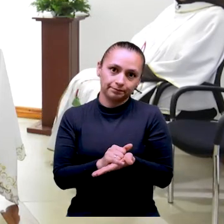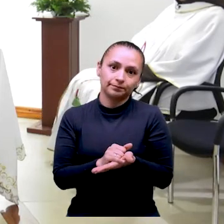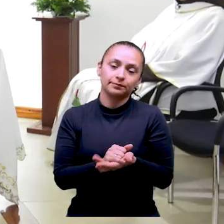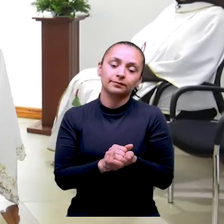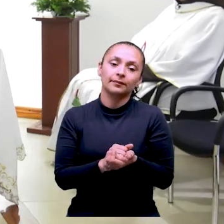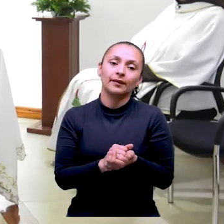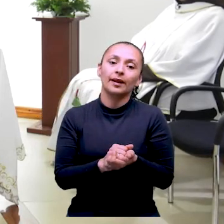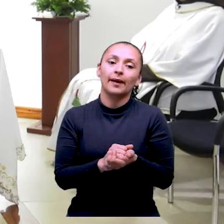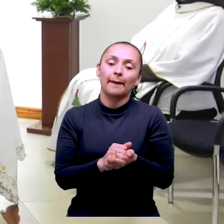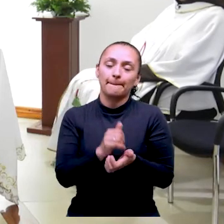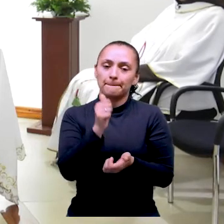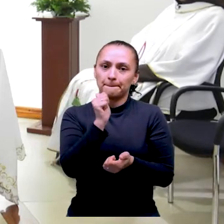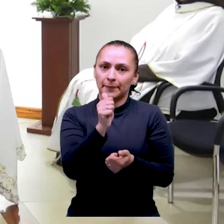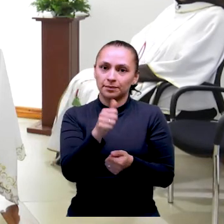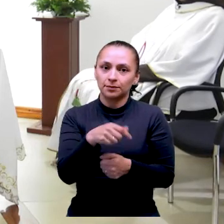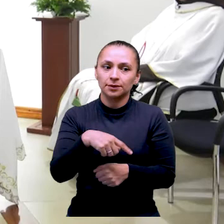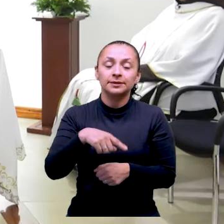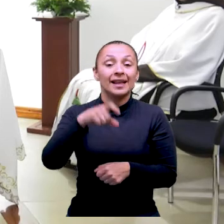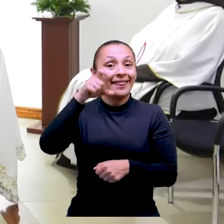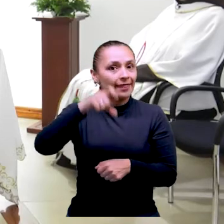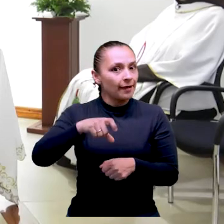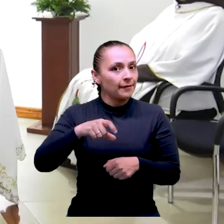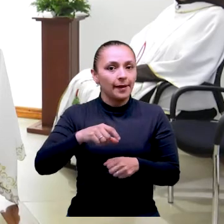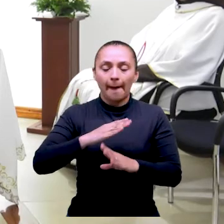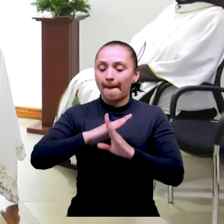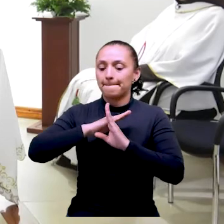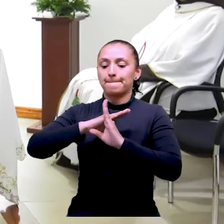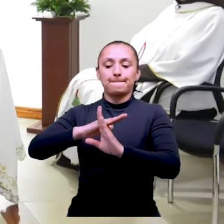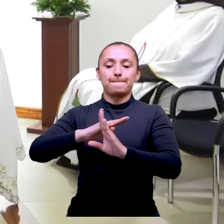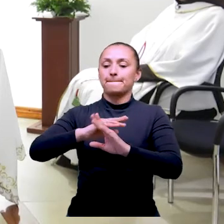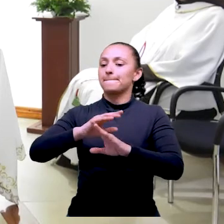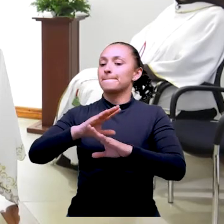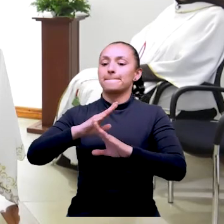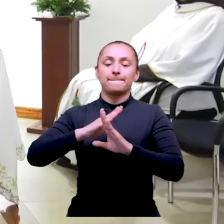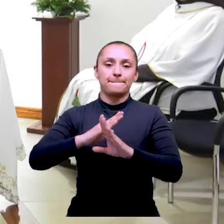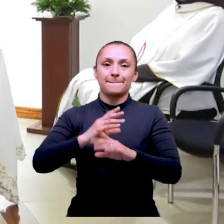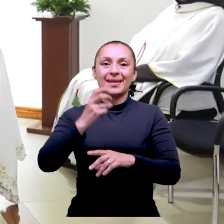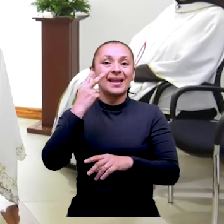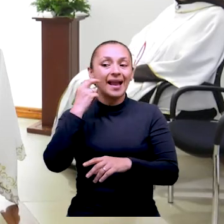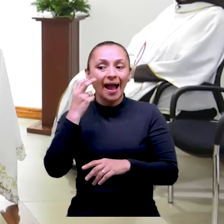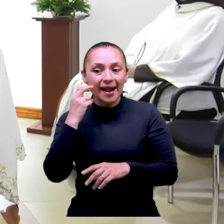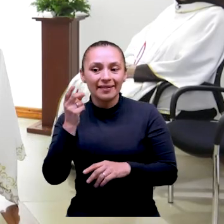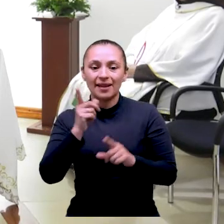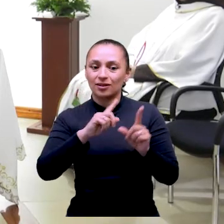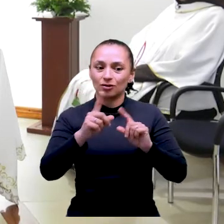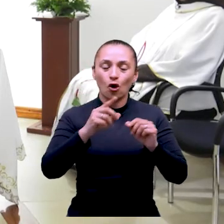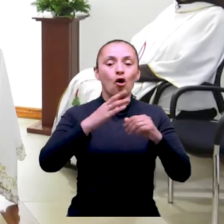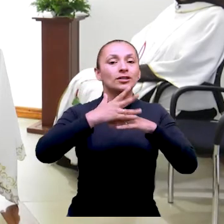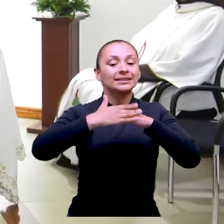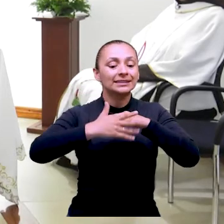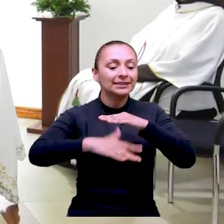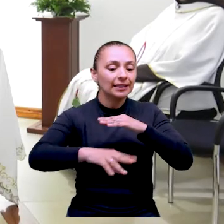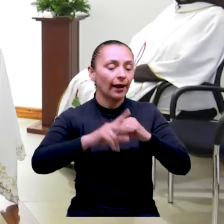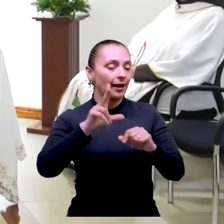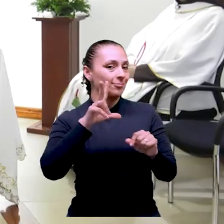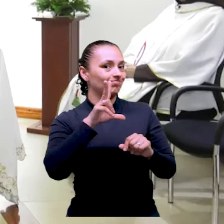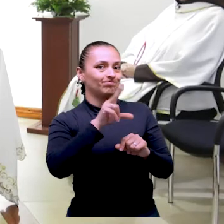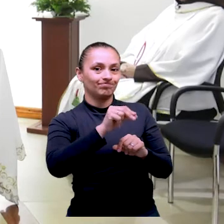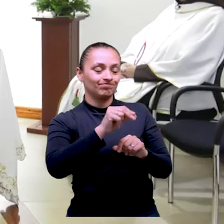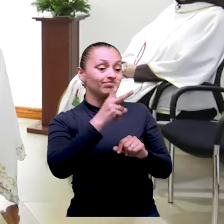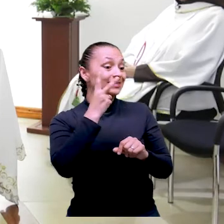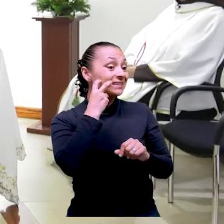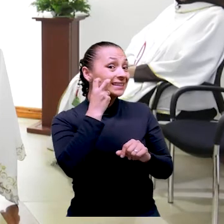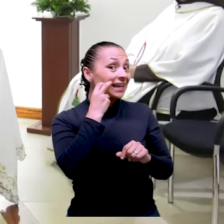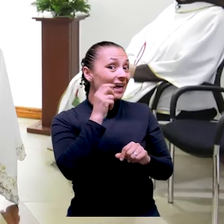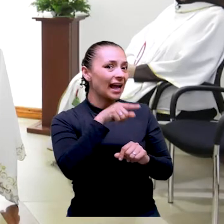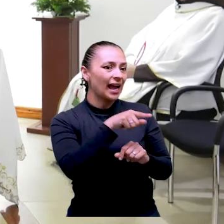así pues absténganse se comentan mis ofrecidas a los falsos dioses de la sangre y por tanto de